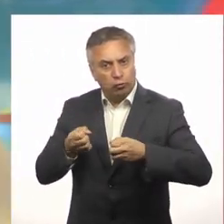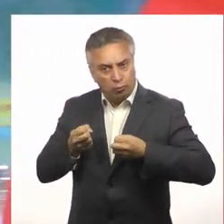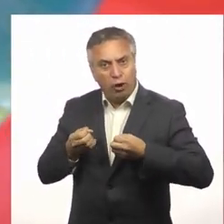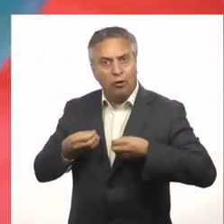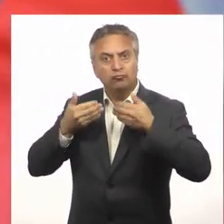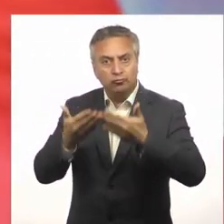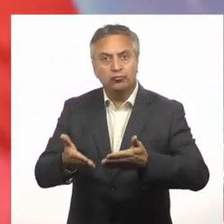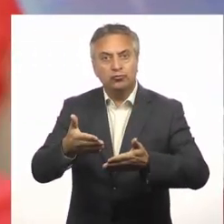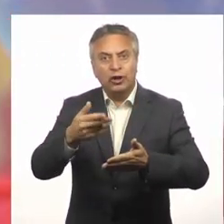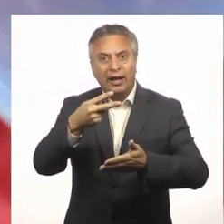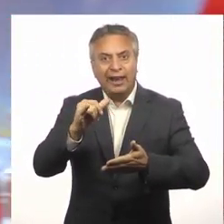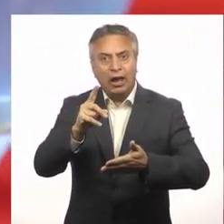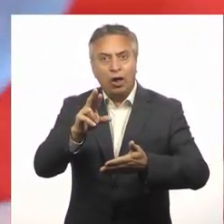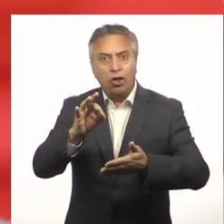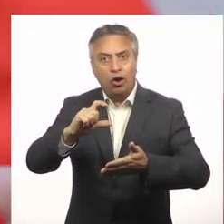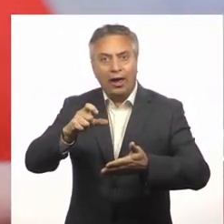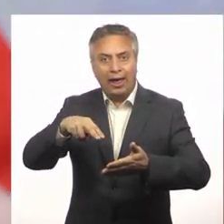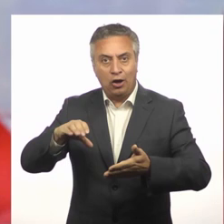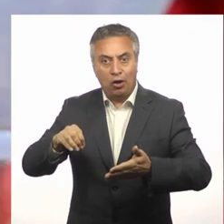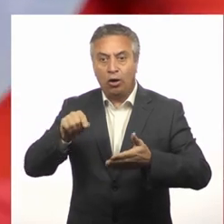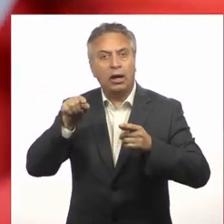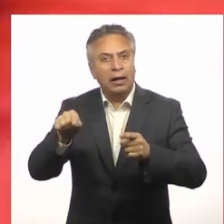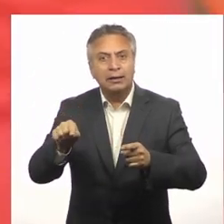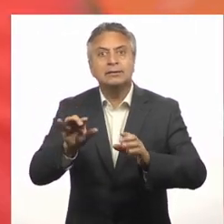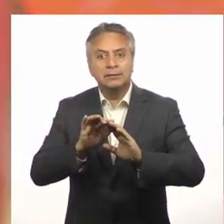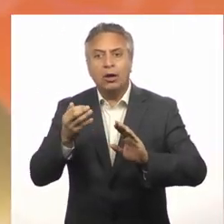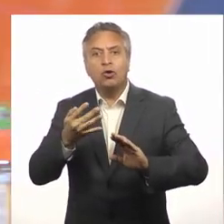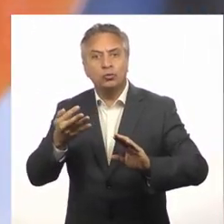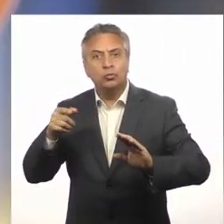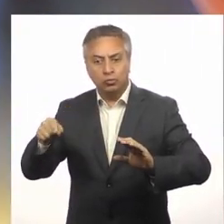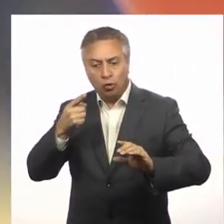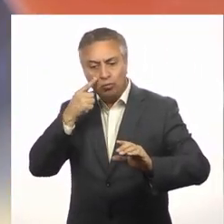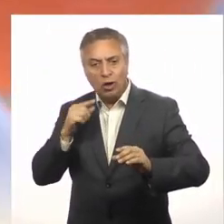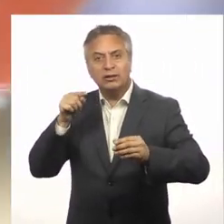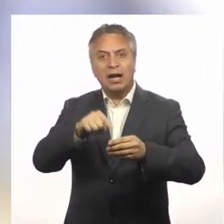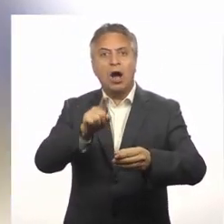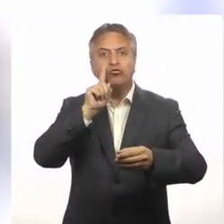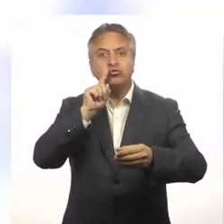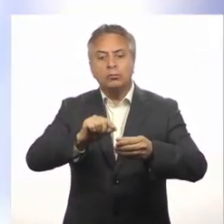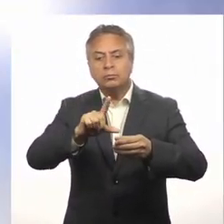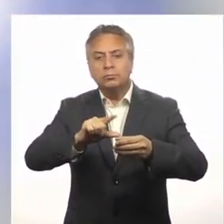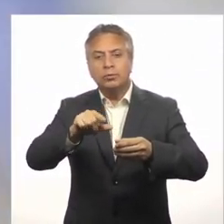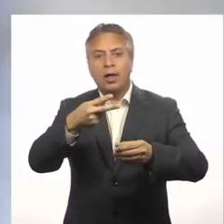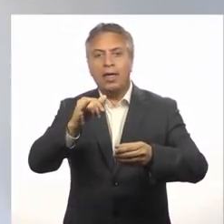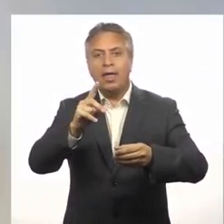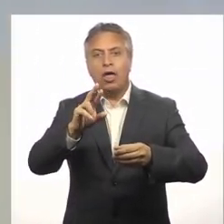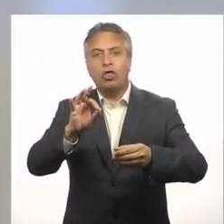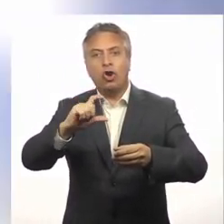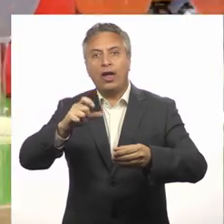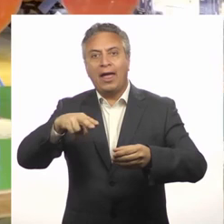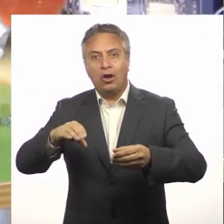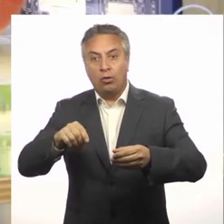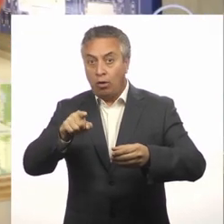¿no? Pero en palabras simples, es la cantidad de hidrógeno que contiene una muestra. De acuerdo a eso, podemos saber si algo es